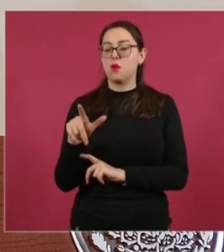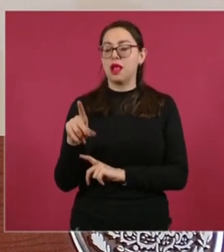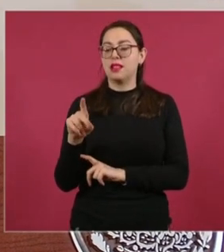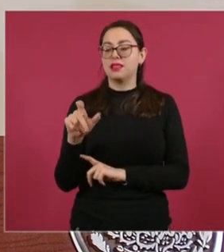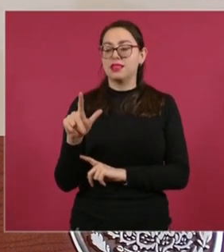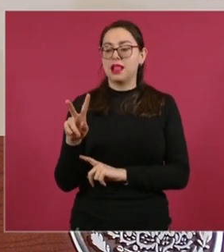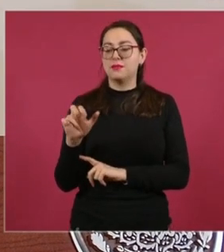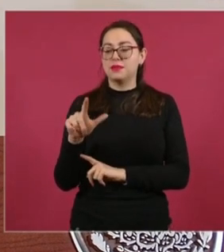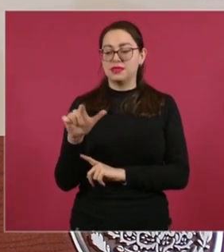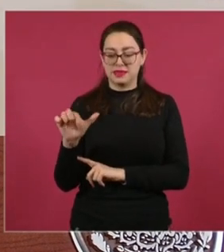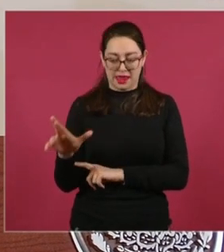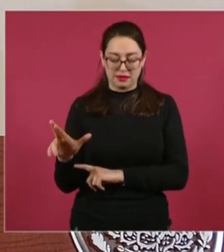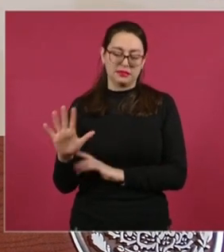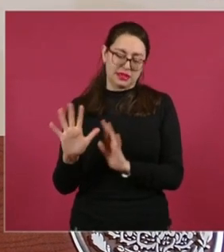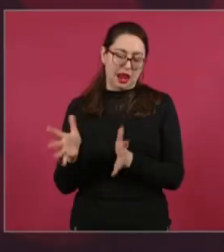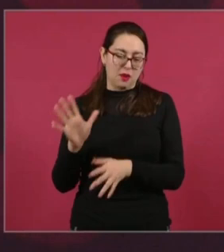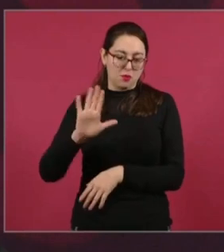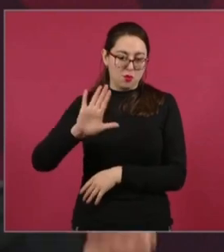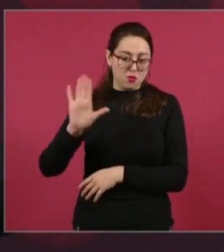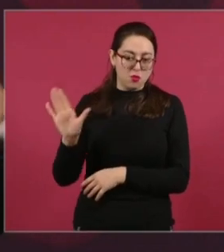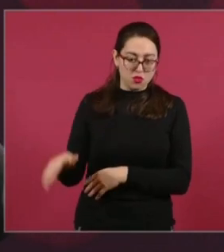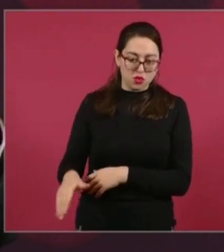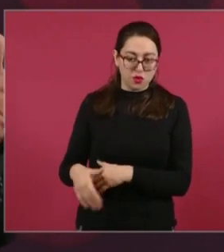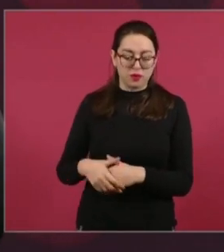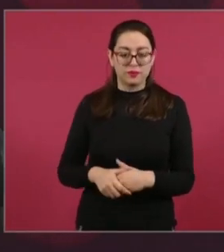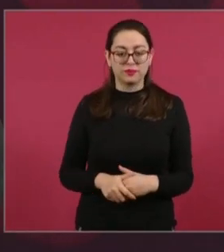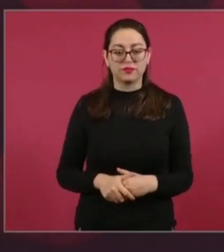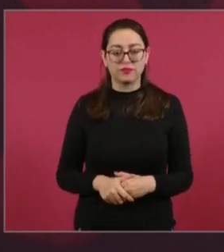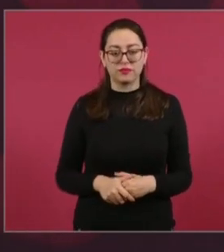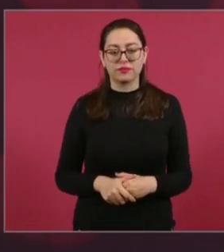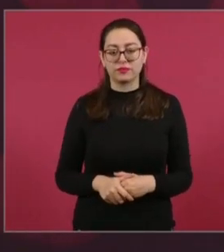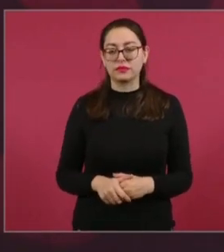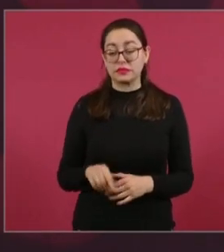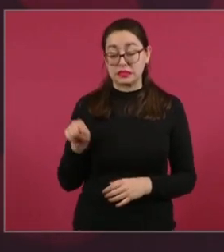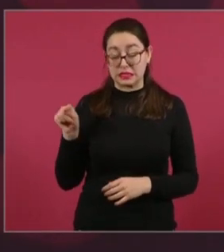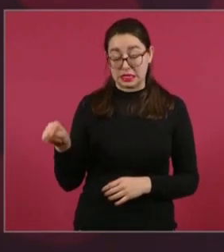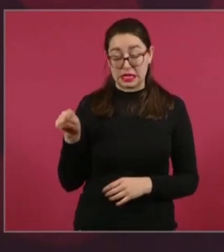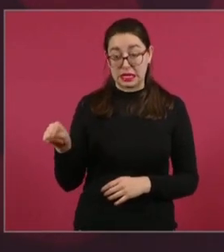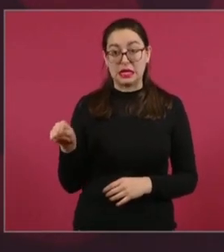era como asesor